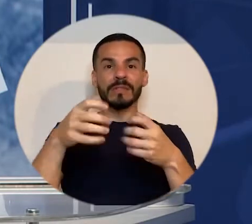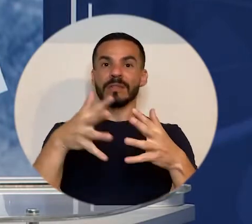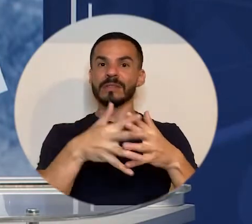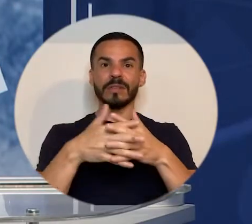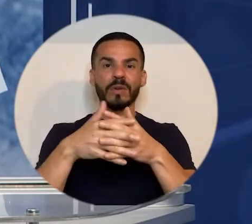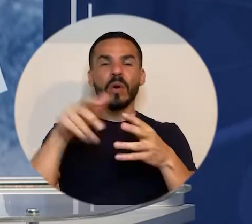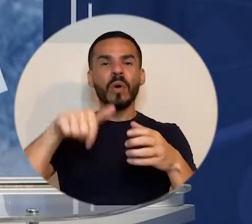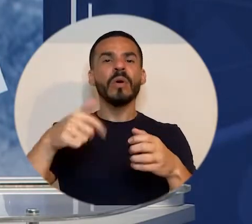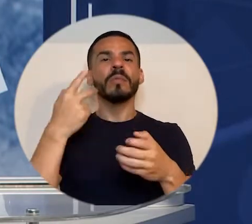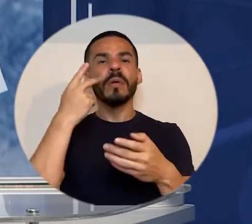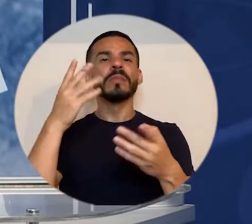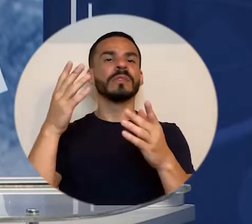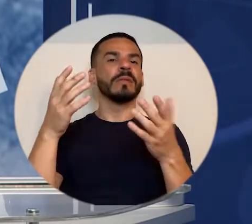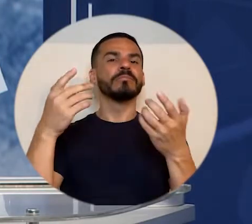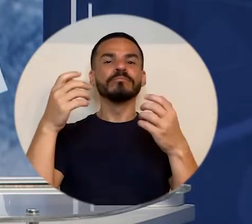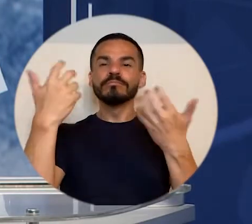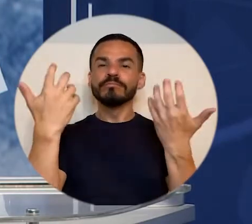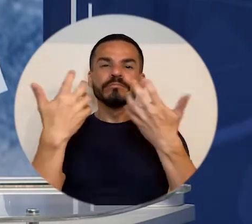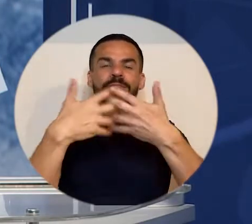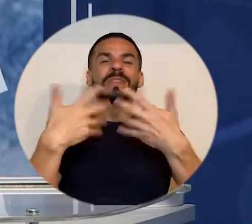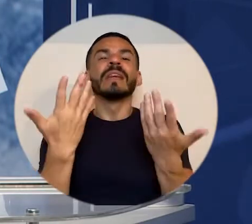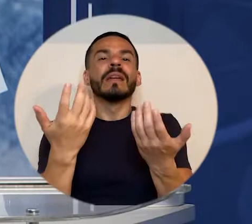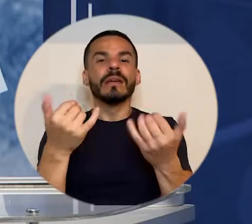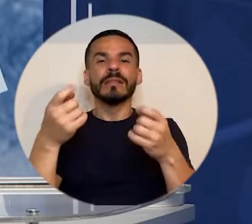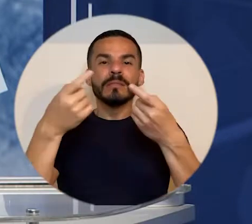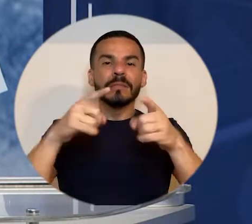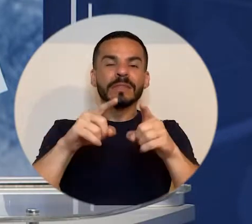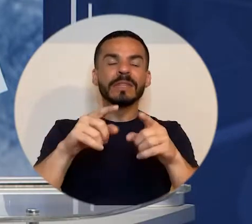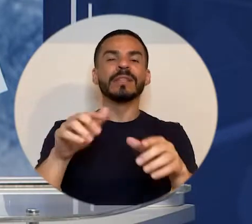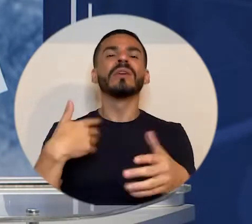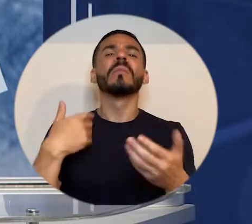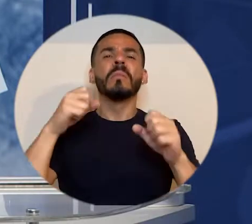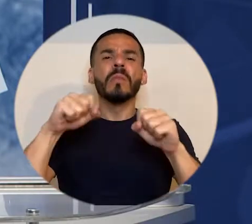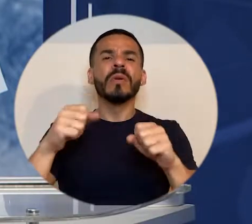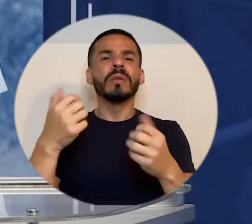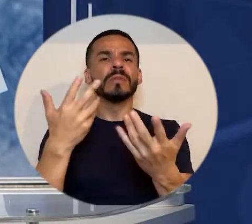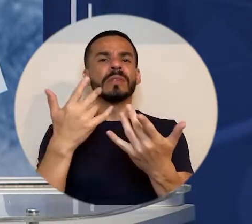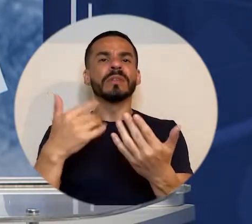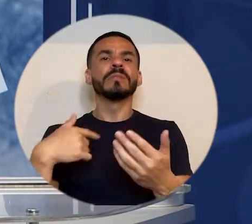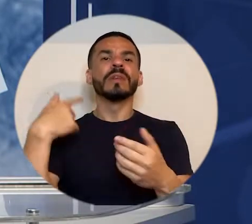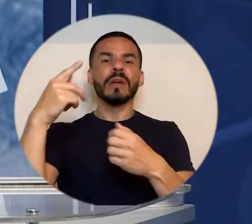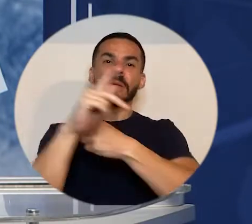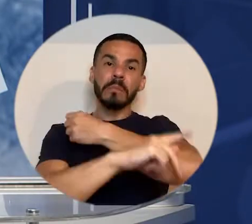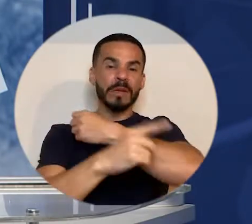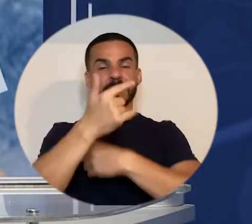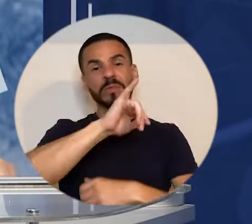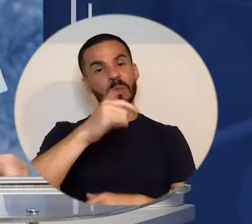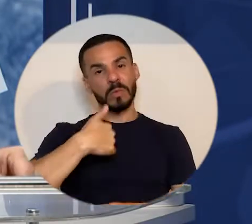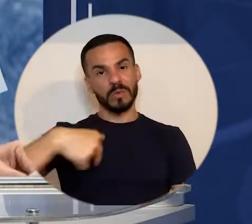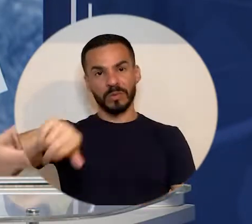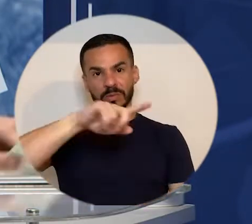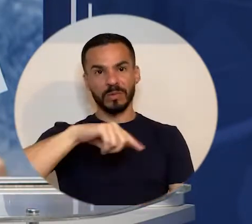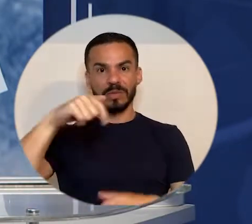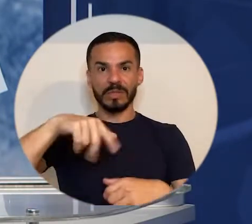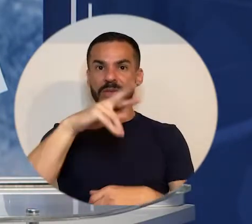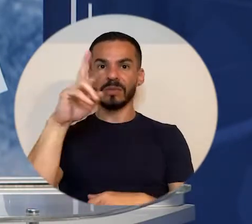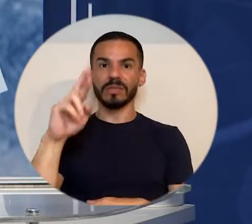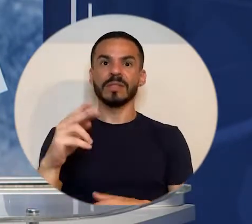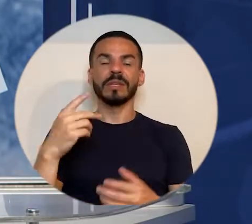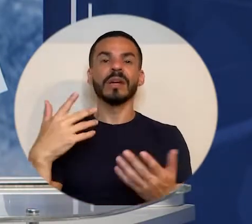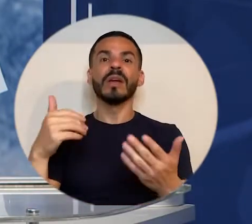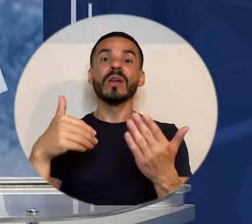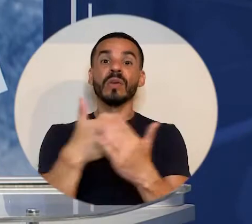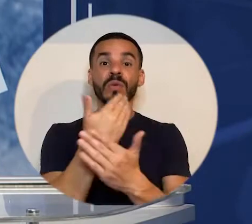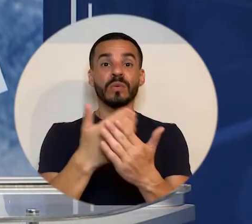a hacer un balance para conocer un poco, bueno, qué está pasando y sobre todo qué podemos esperar naciones como Costa Rica en el marco de las nuevas